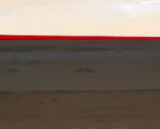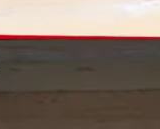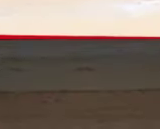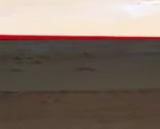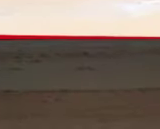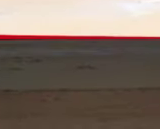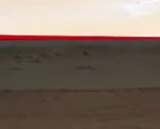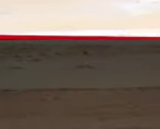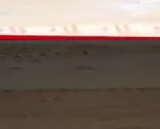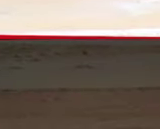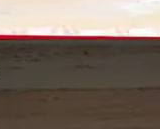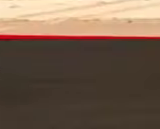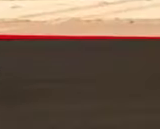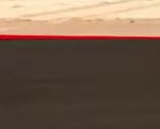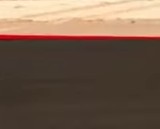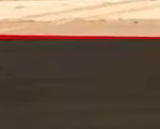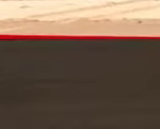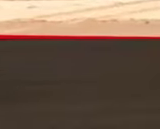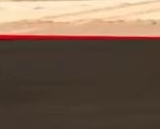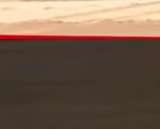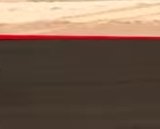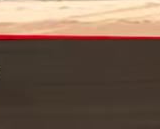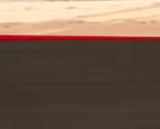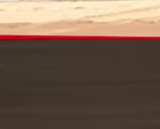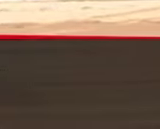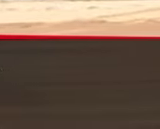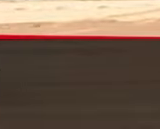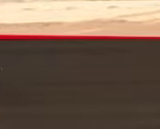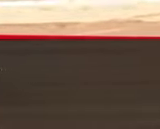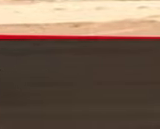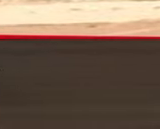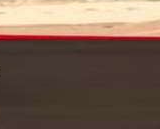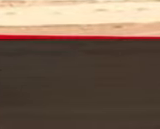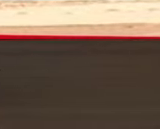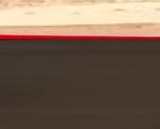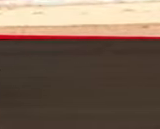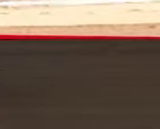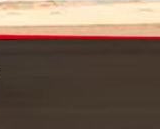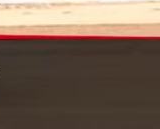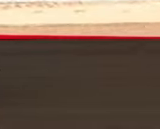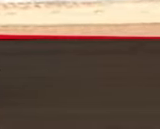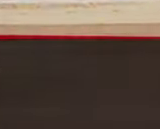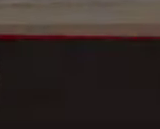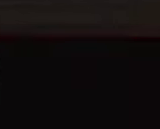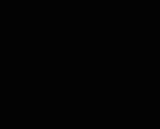norma 14.001/2004, una de las exigencias del Sistema Integrado de Gestión de Playas.